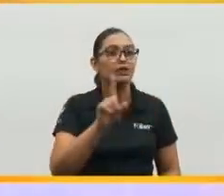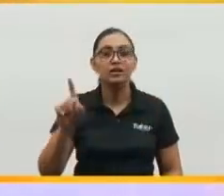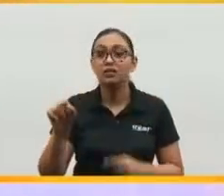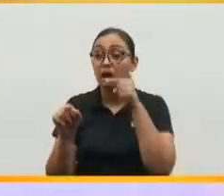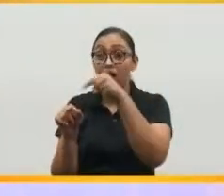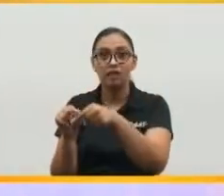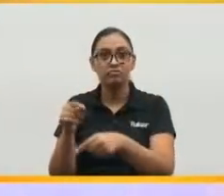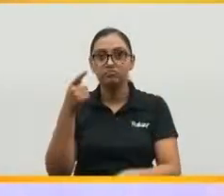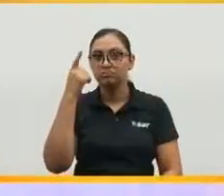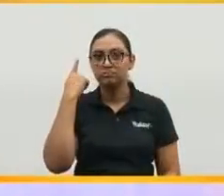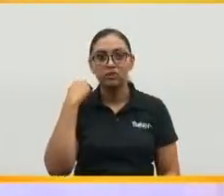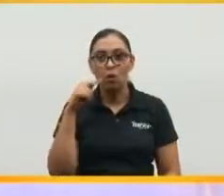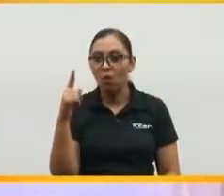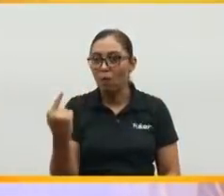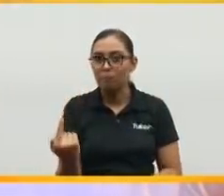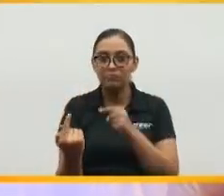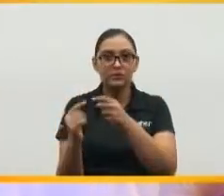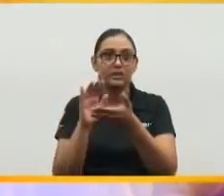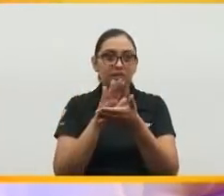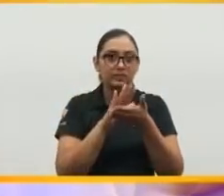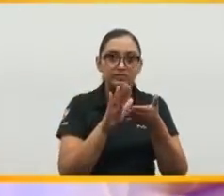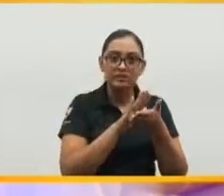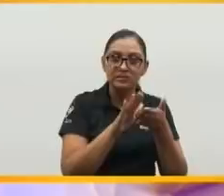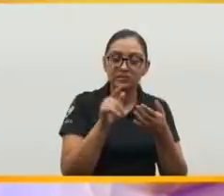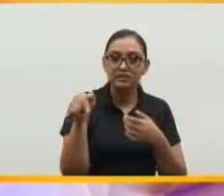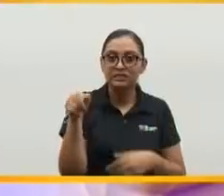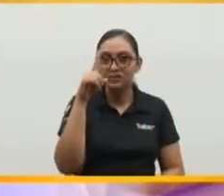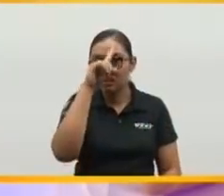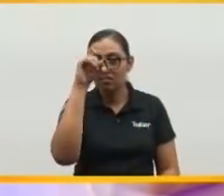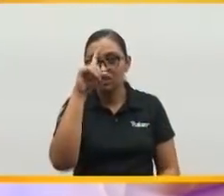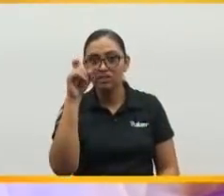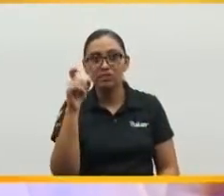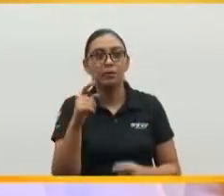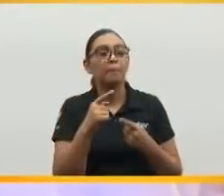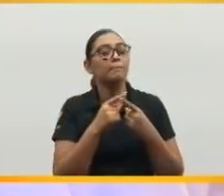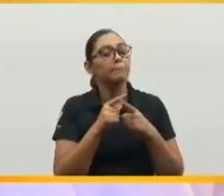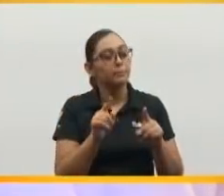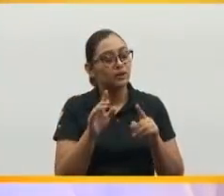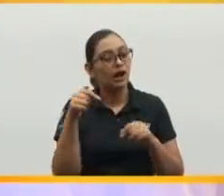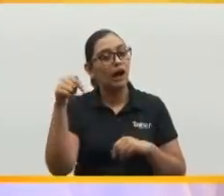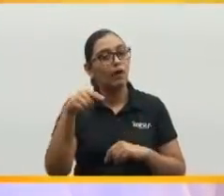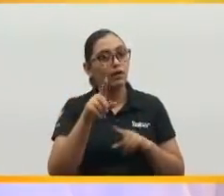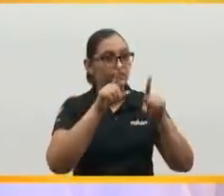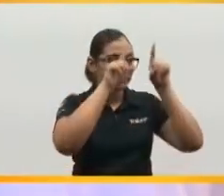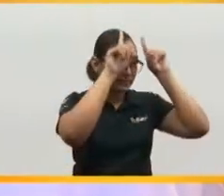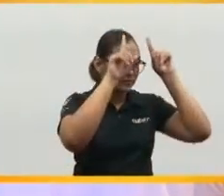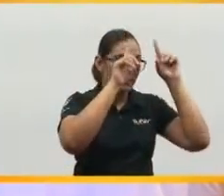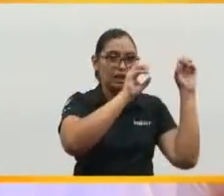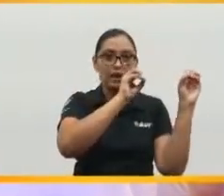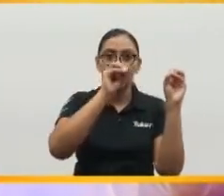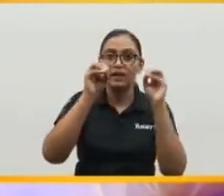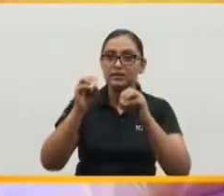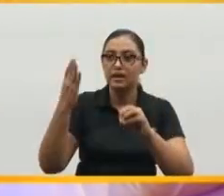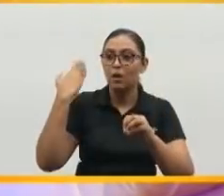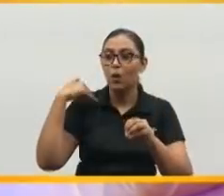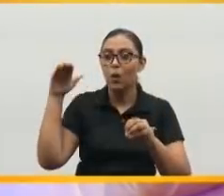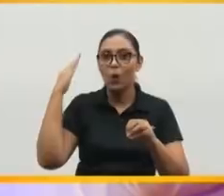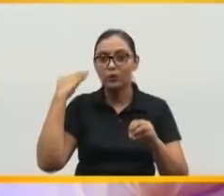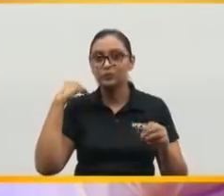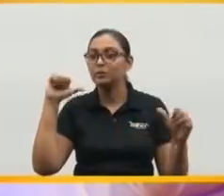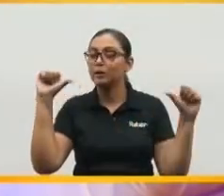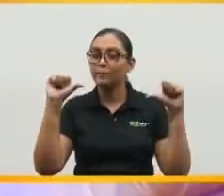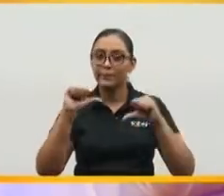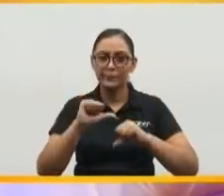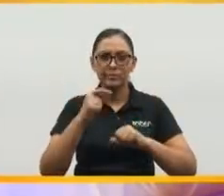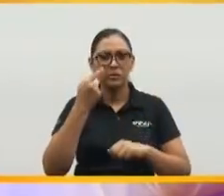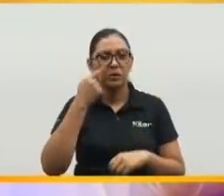pastor. Voy a tipificar los demonios con las malas mañas. ¿Alguien dice amén? Hablemos de nosotros, el